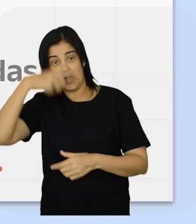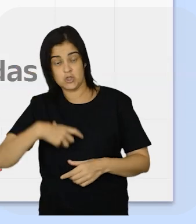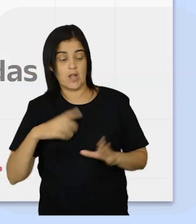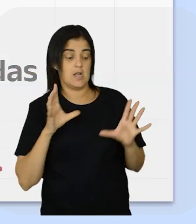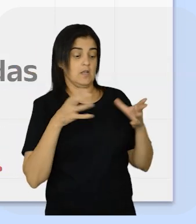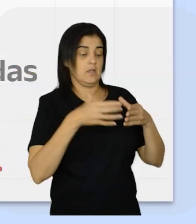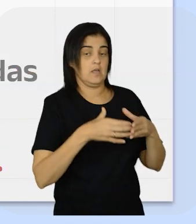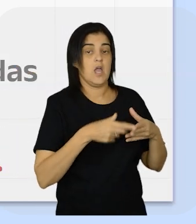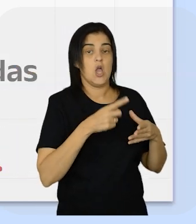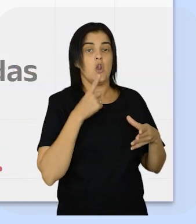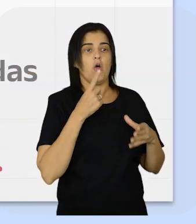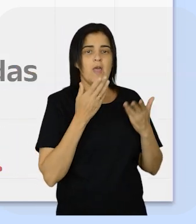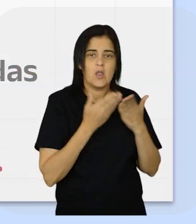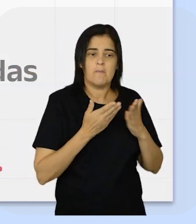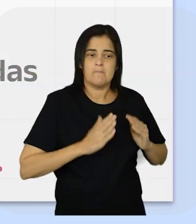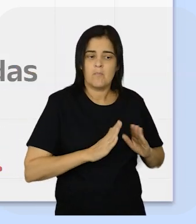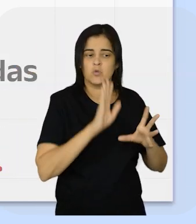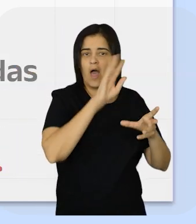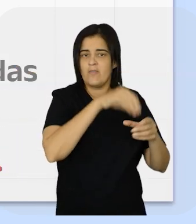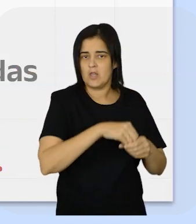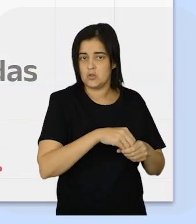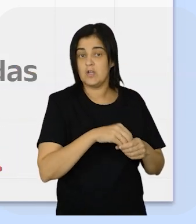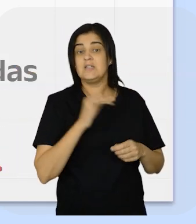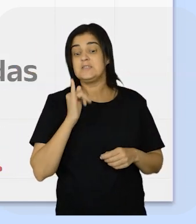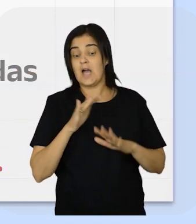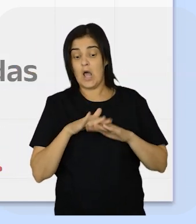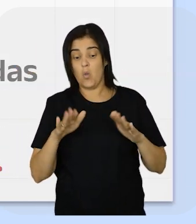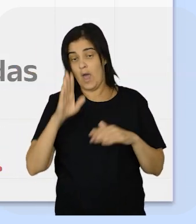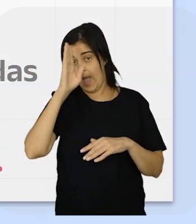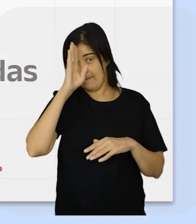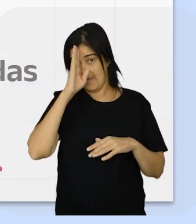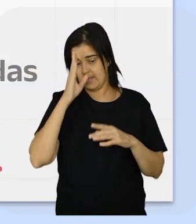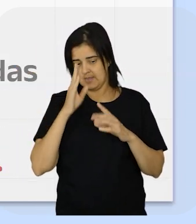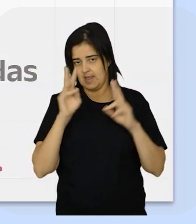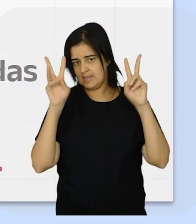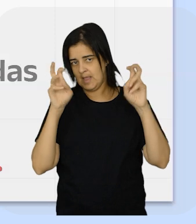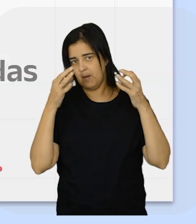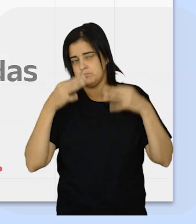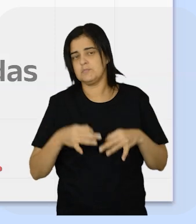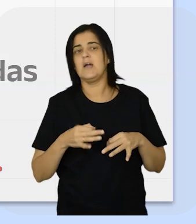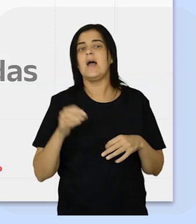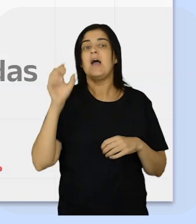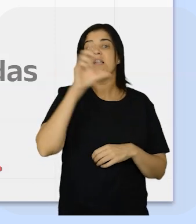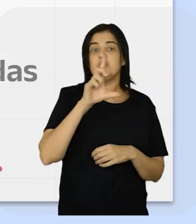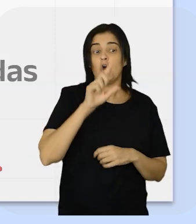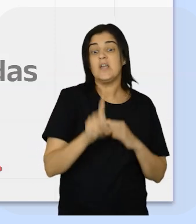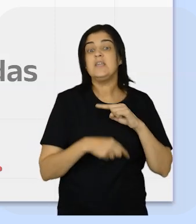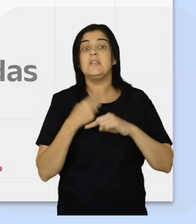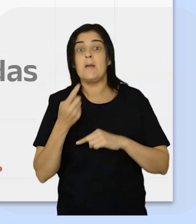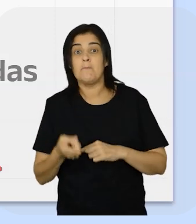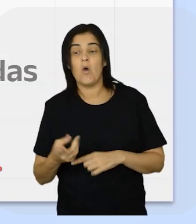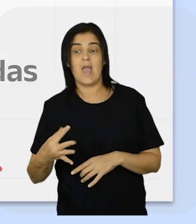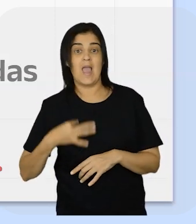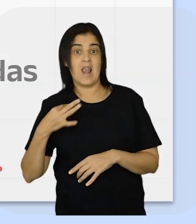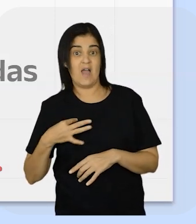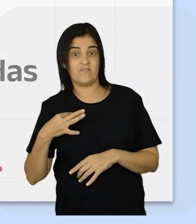esfera académica. Si el alumno aprende temas en el liceo que después en la